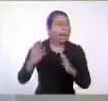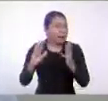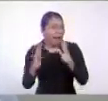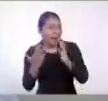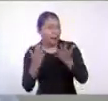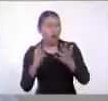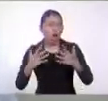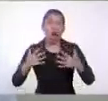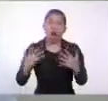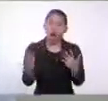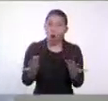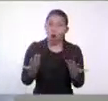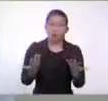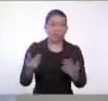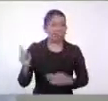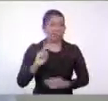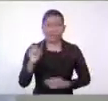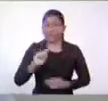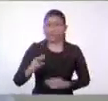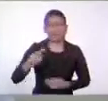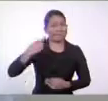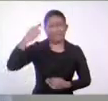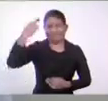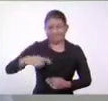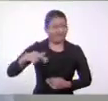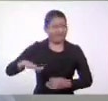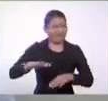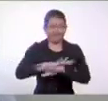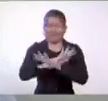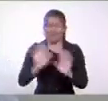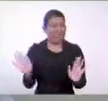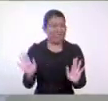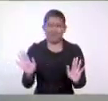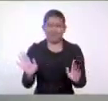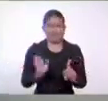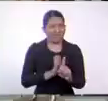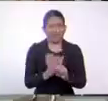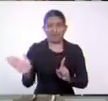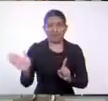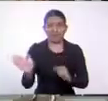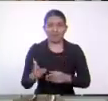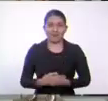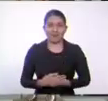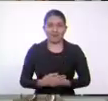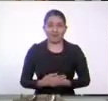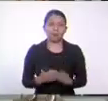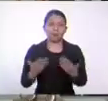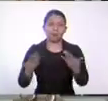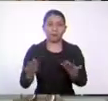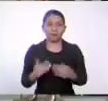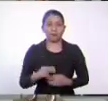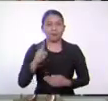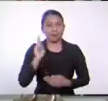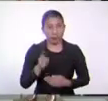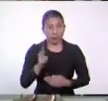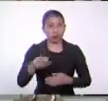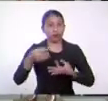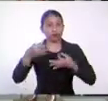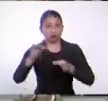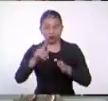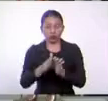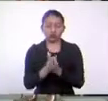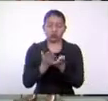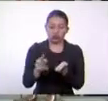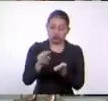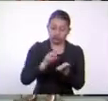pueden alejarse completamente de la realidad conocida. Asimismo, en las primeras páginas, los